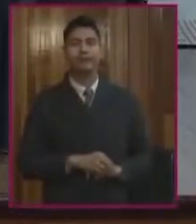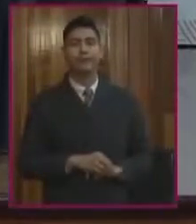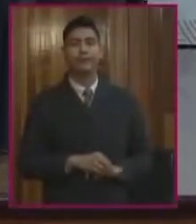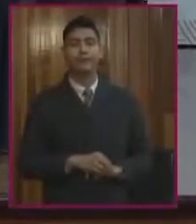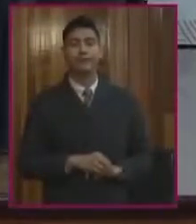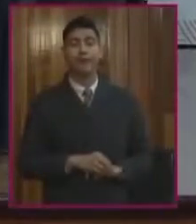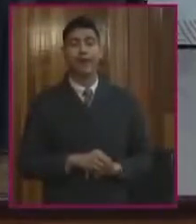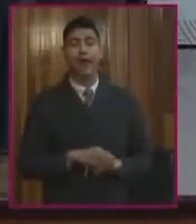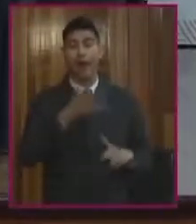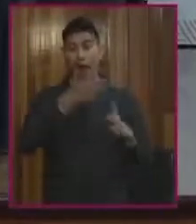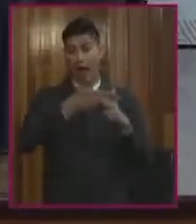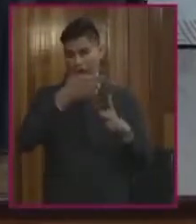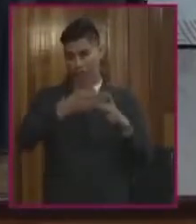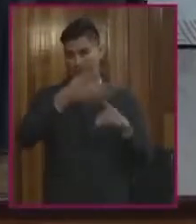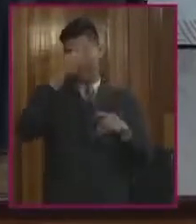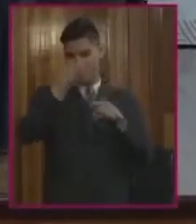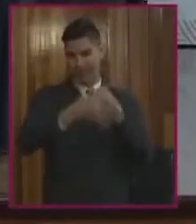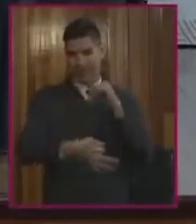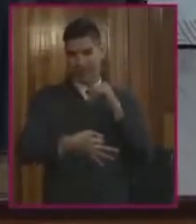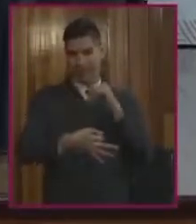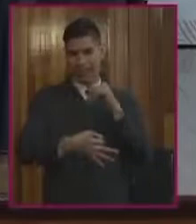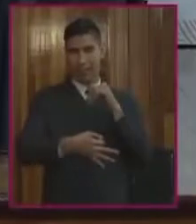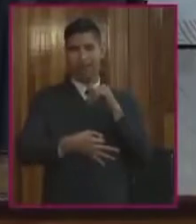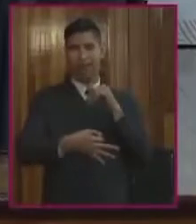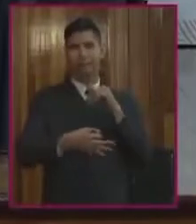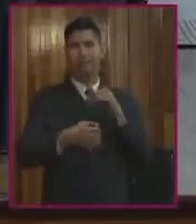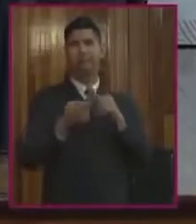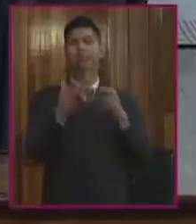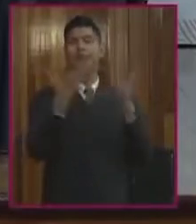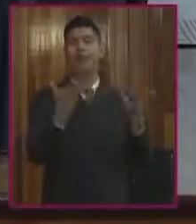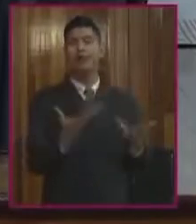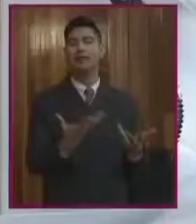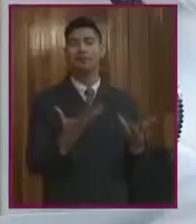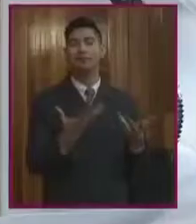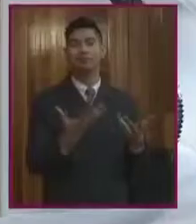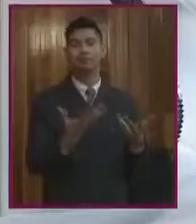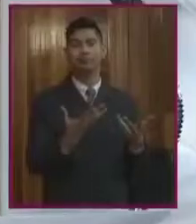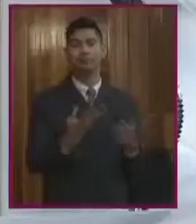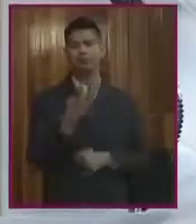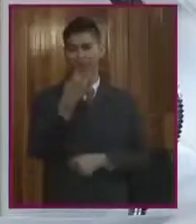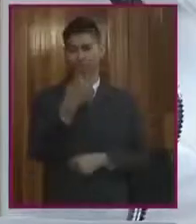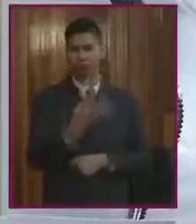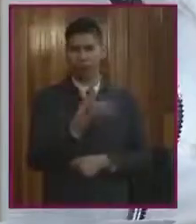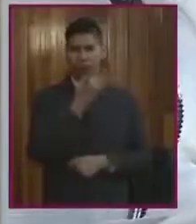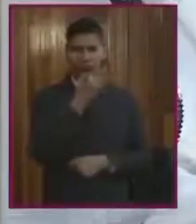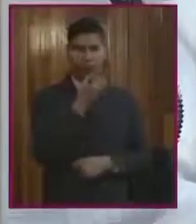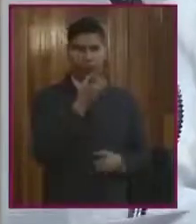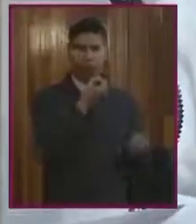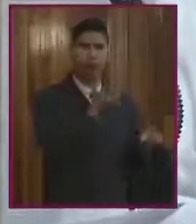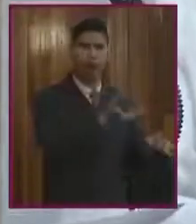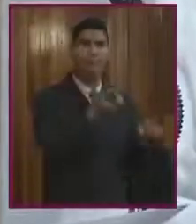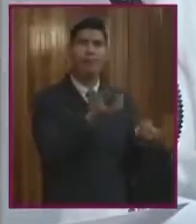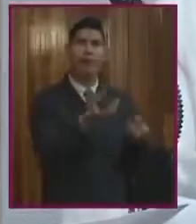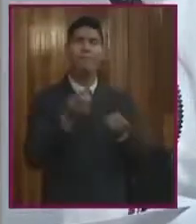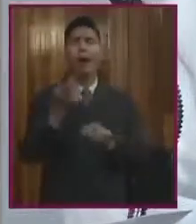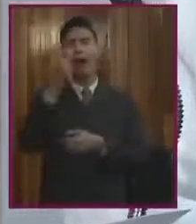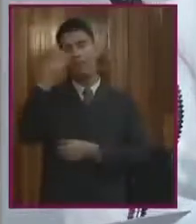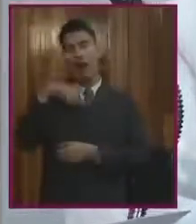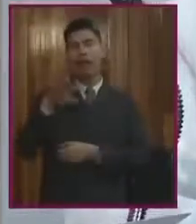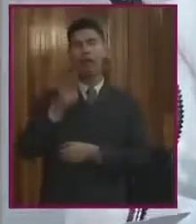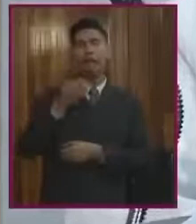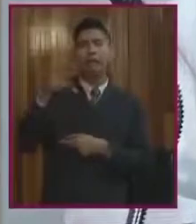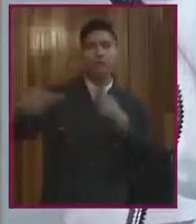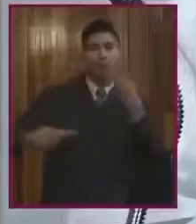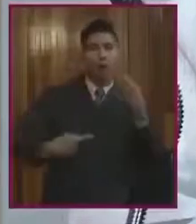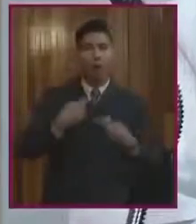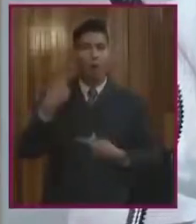También al final de las presentaciones, de la primera ronda, se podrán asignar 3 minutos adicionales para responder a lo mejor